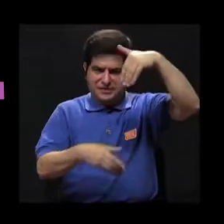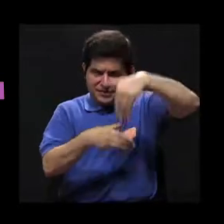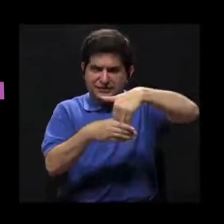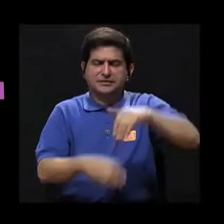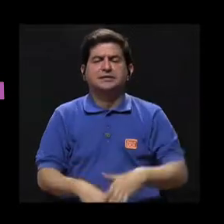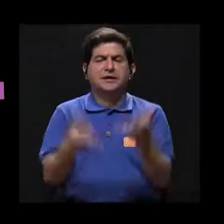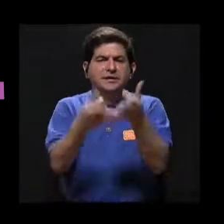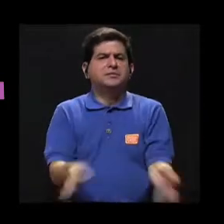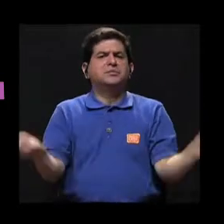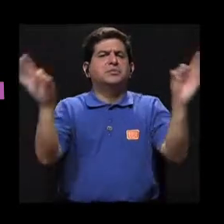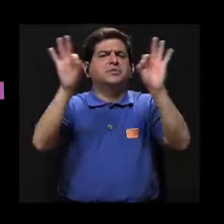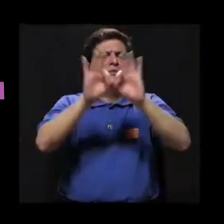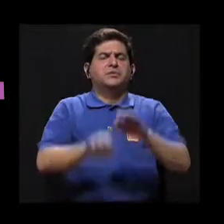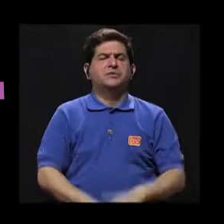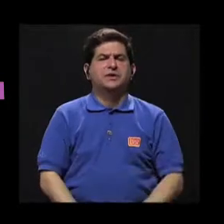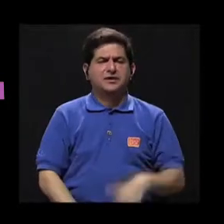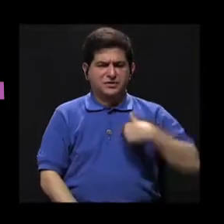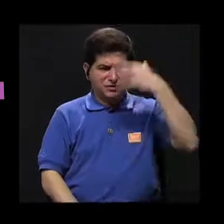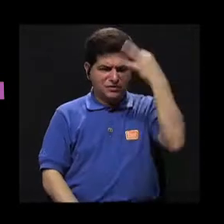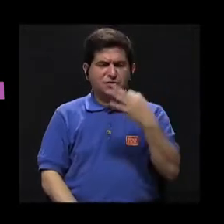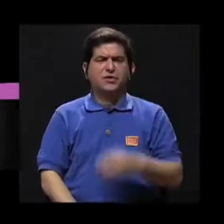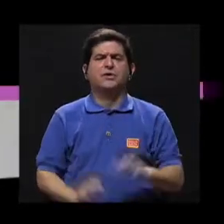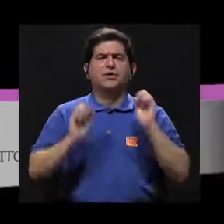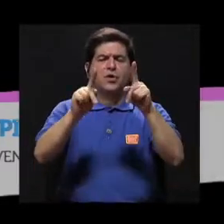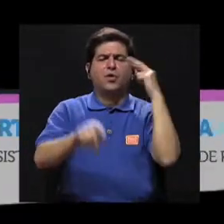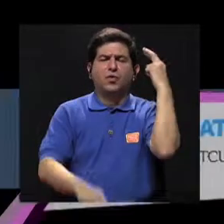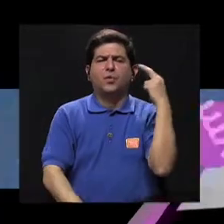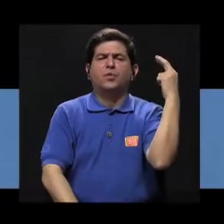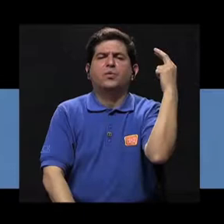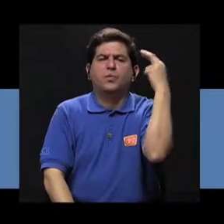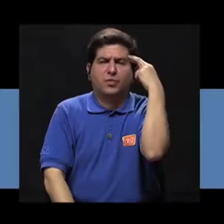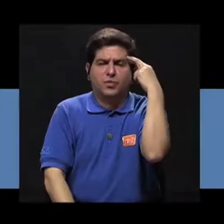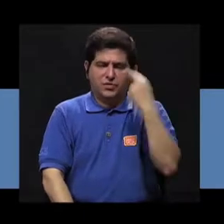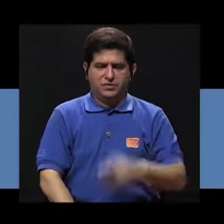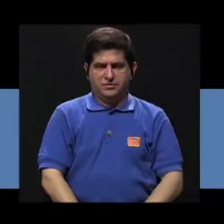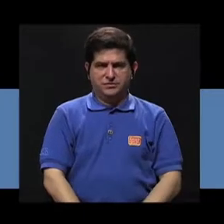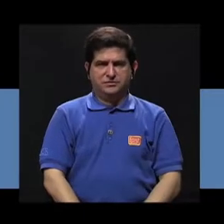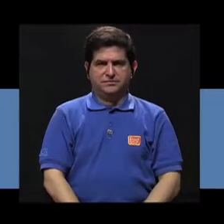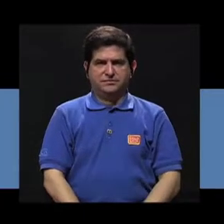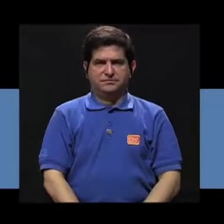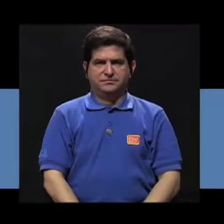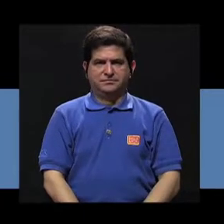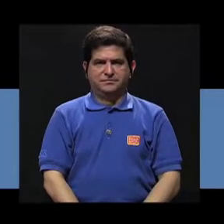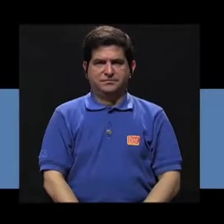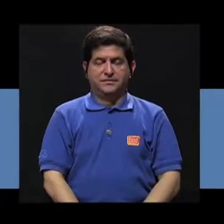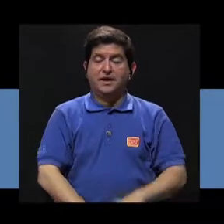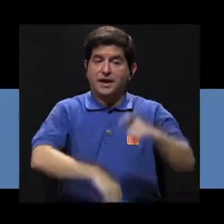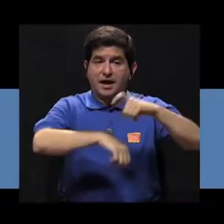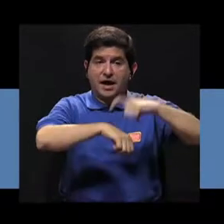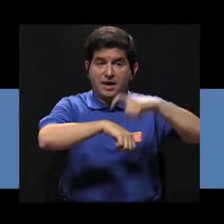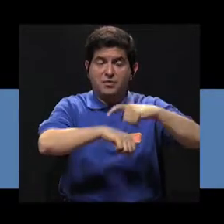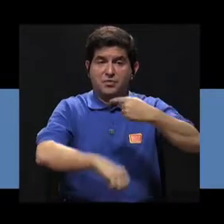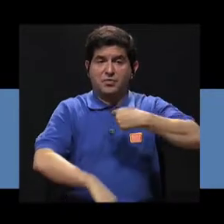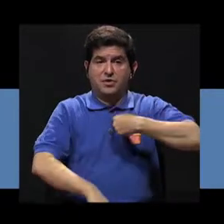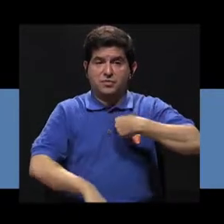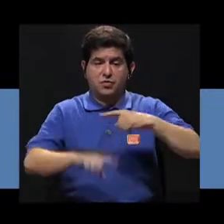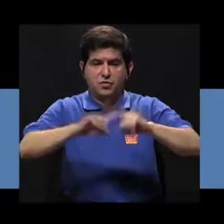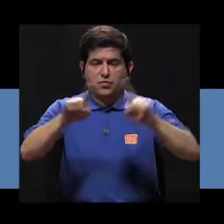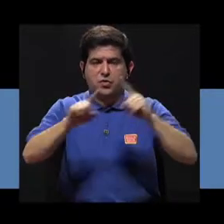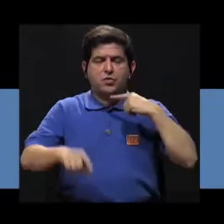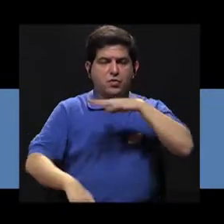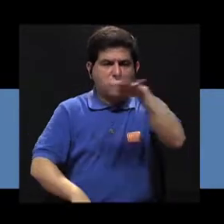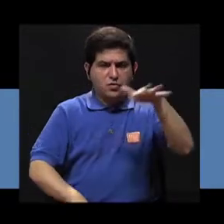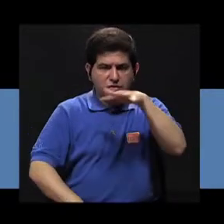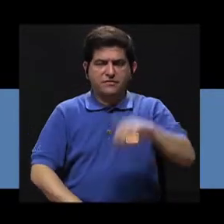acá, y lo importante es que se presenta, creo yo, como un espacio de reflexión y en el momento de encontrarse con